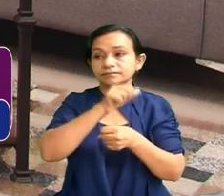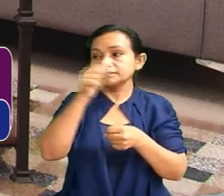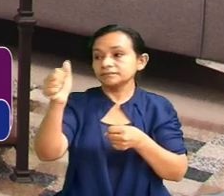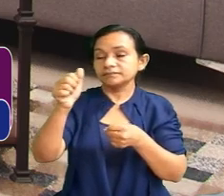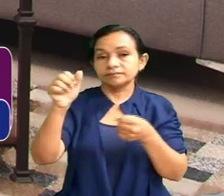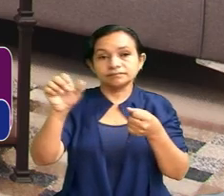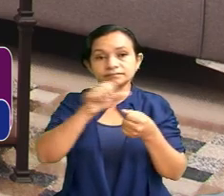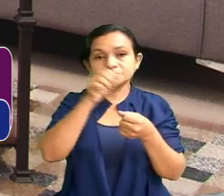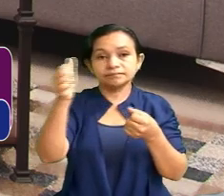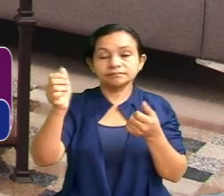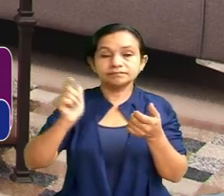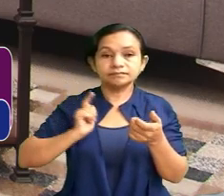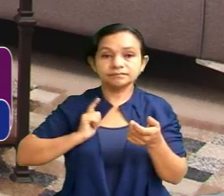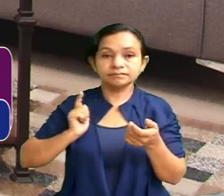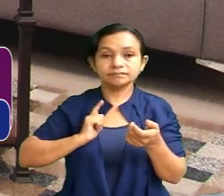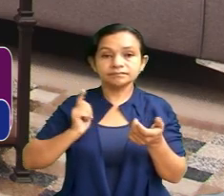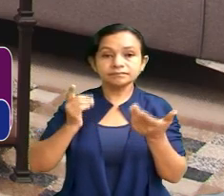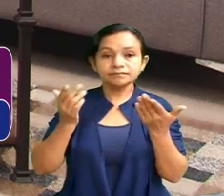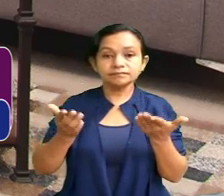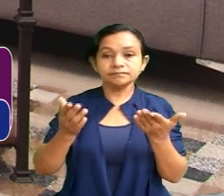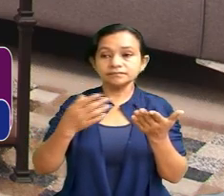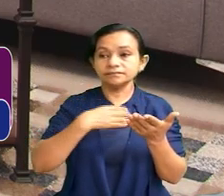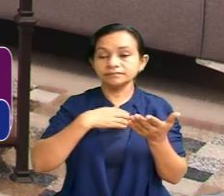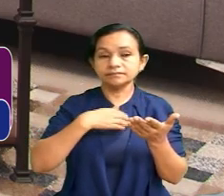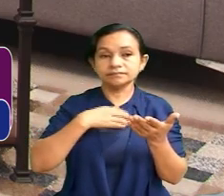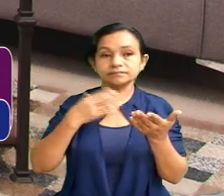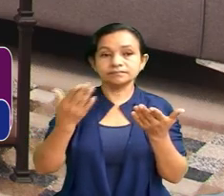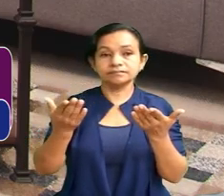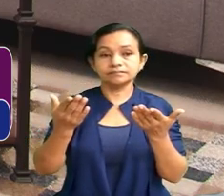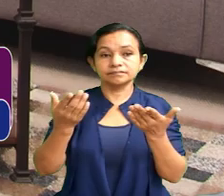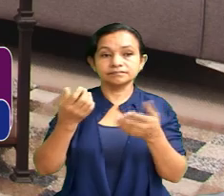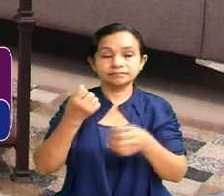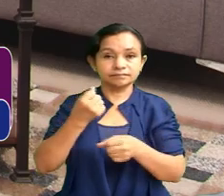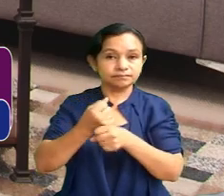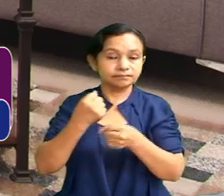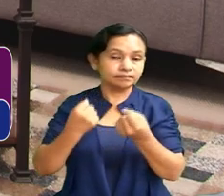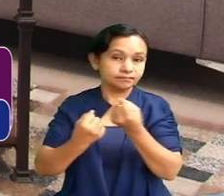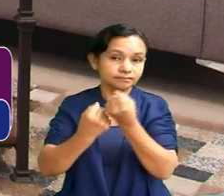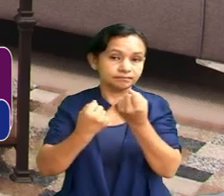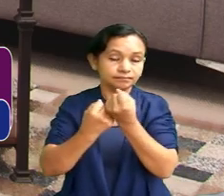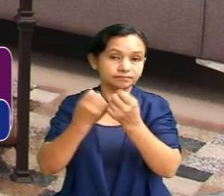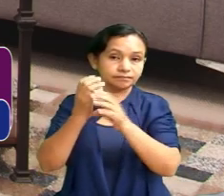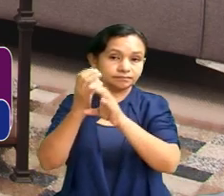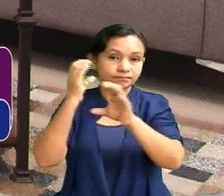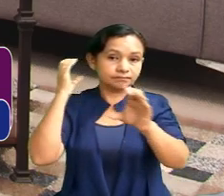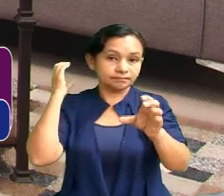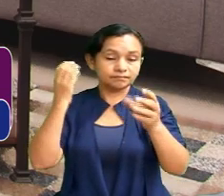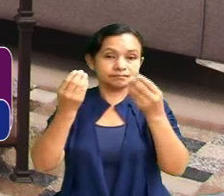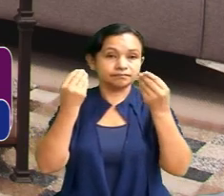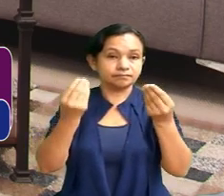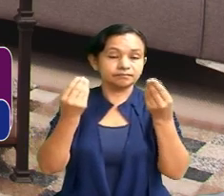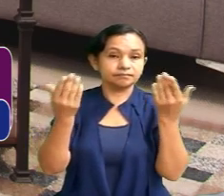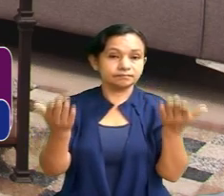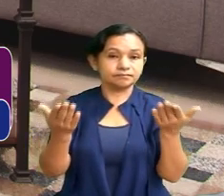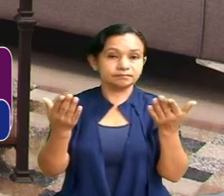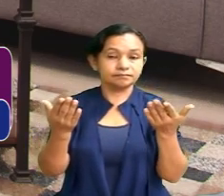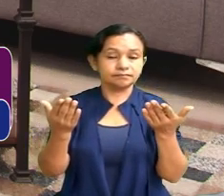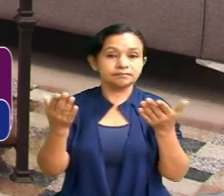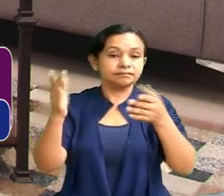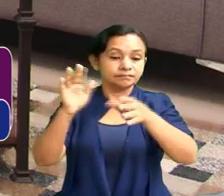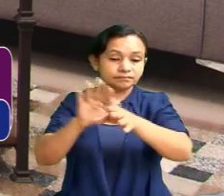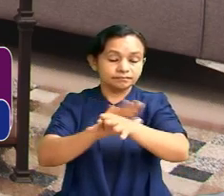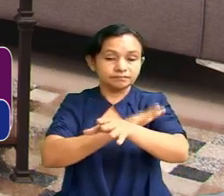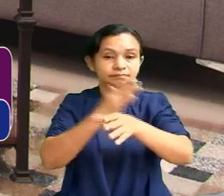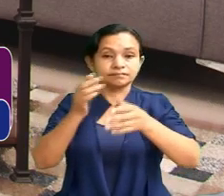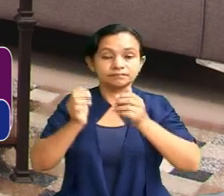empresario tienen a nivel título personal no entre una cooperativa bastante unidades de transporte y vayan por un proceso de sensibilización